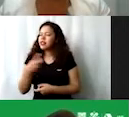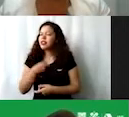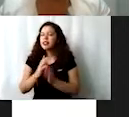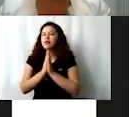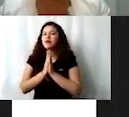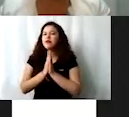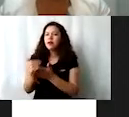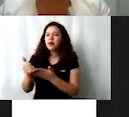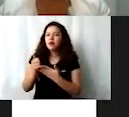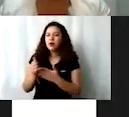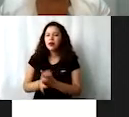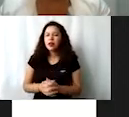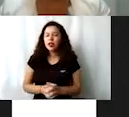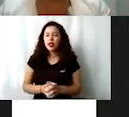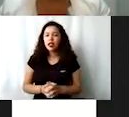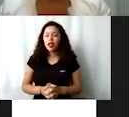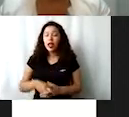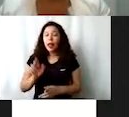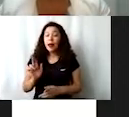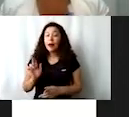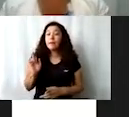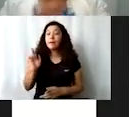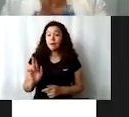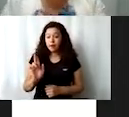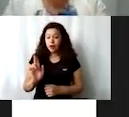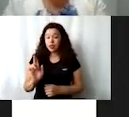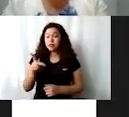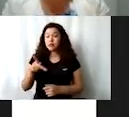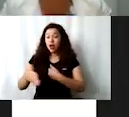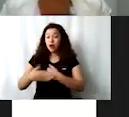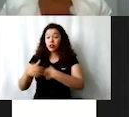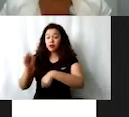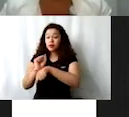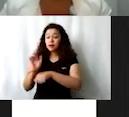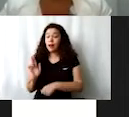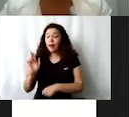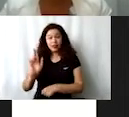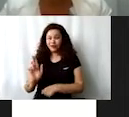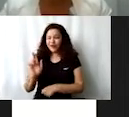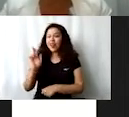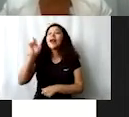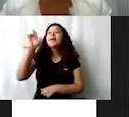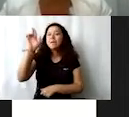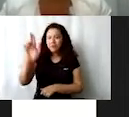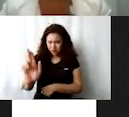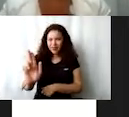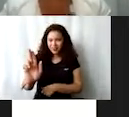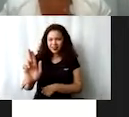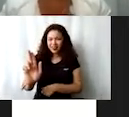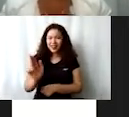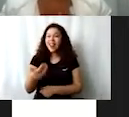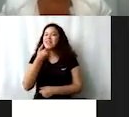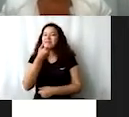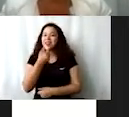auxiliar. Acabamos el martes de la siguiente semana. Ah, el martes de la siguiente semana. Excelente. Bueno, serían ya